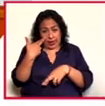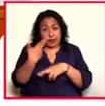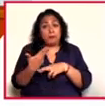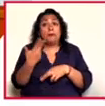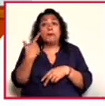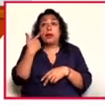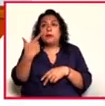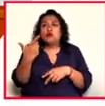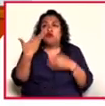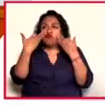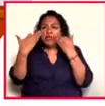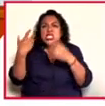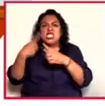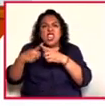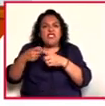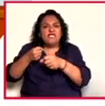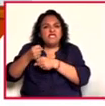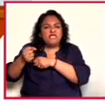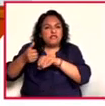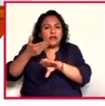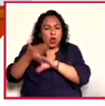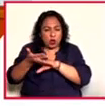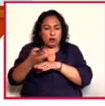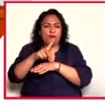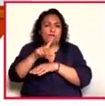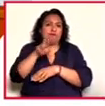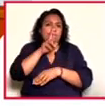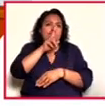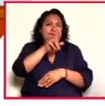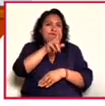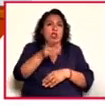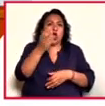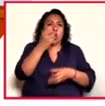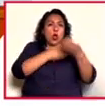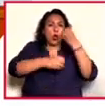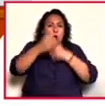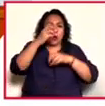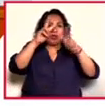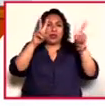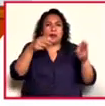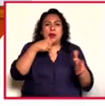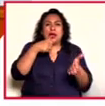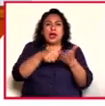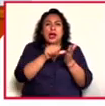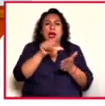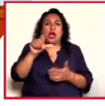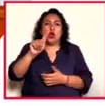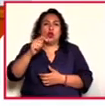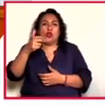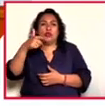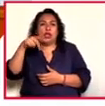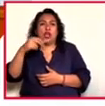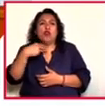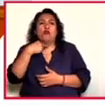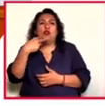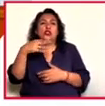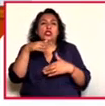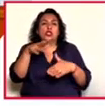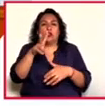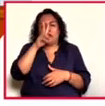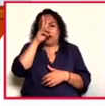sido agredidas. Este trabajo dio como resultado la puesta en escena Cartas a Otelo, voces sobre la violencia a lo